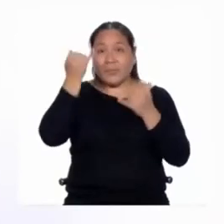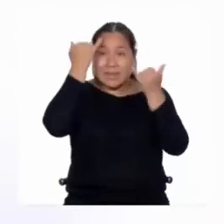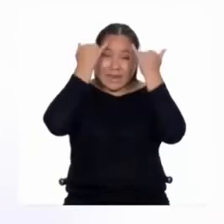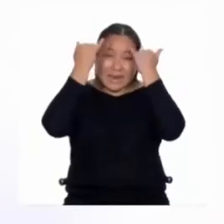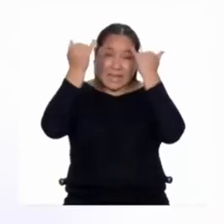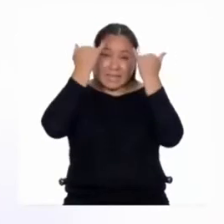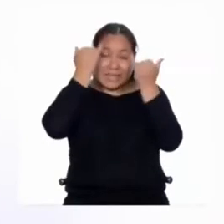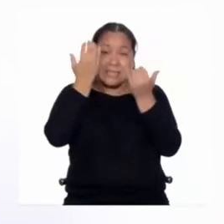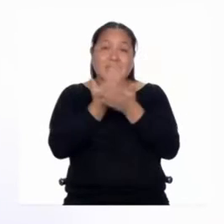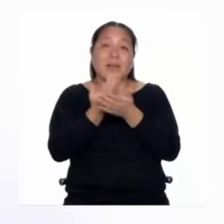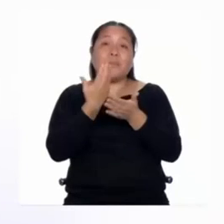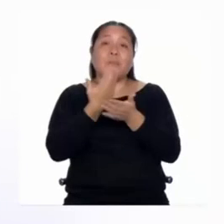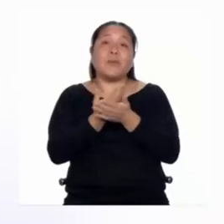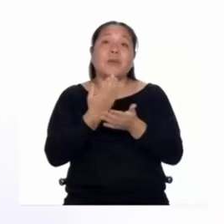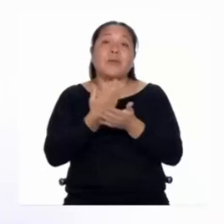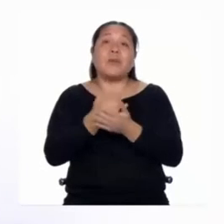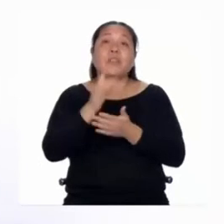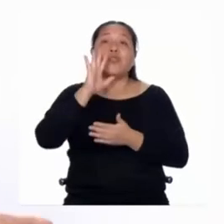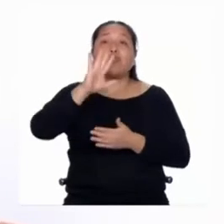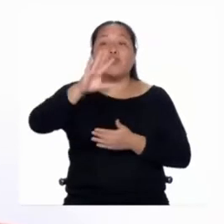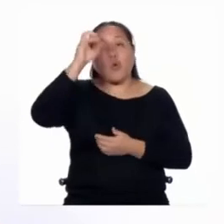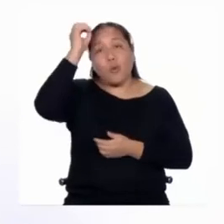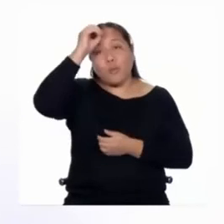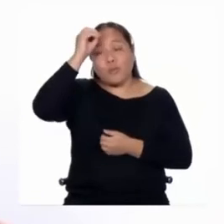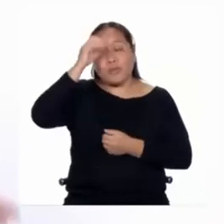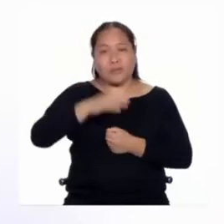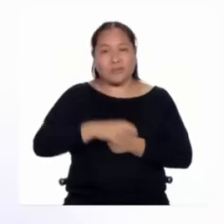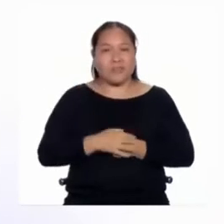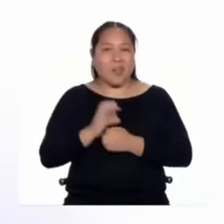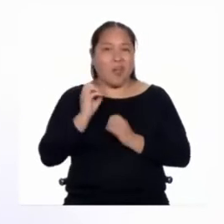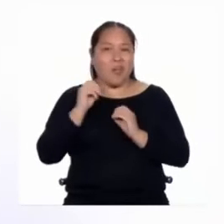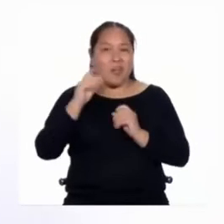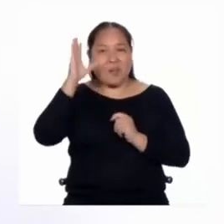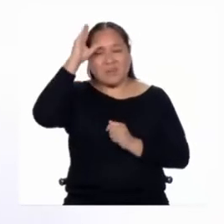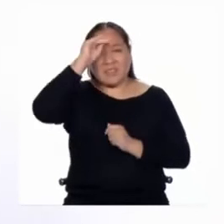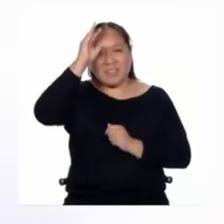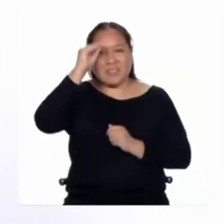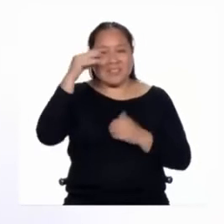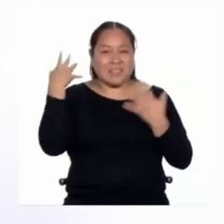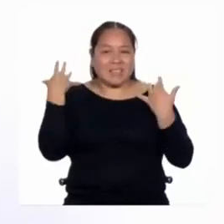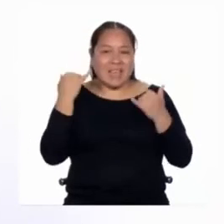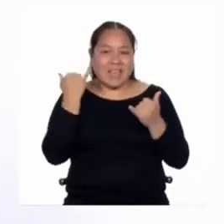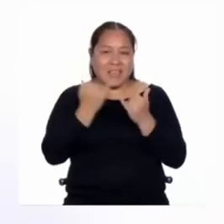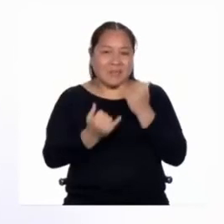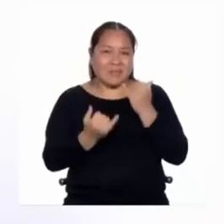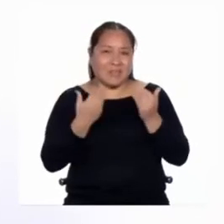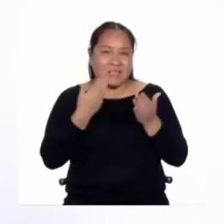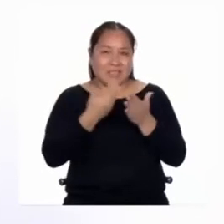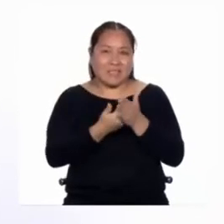que sustenten esta posición. Bueno, chicas y chicos, ya llegamos a la